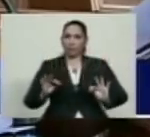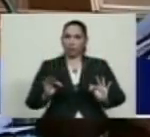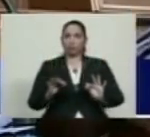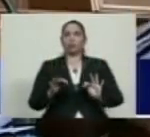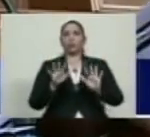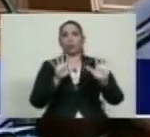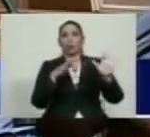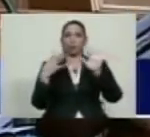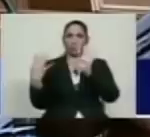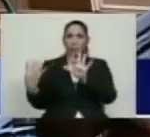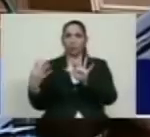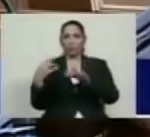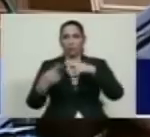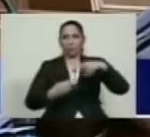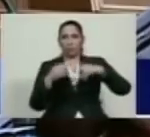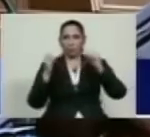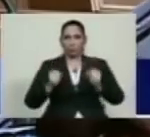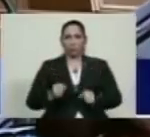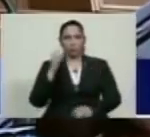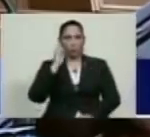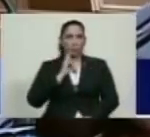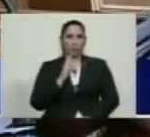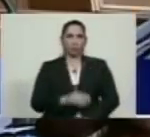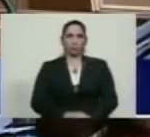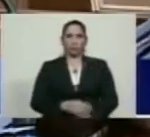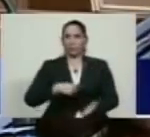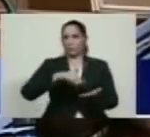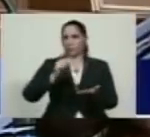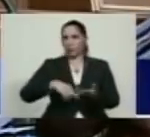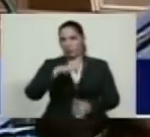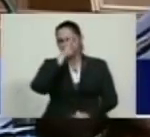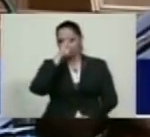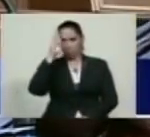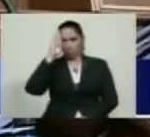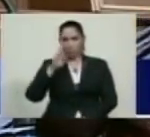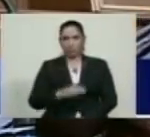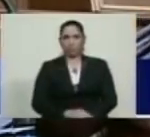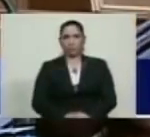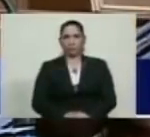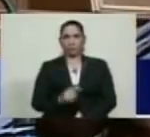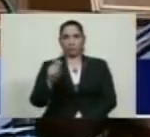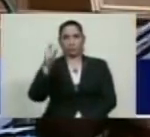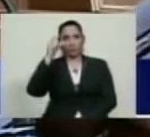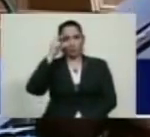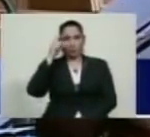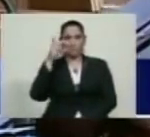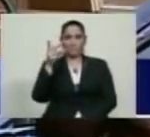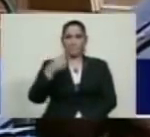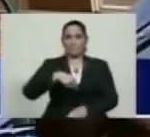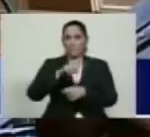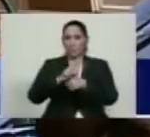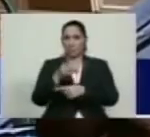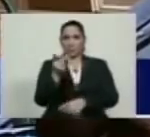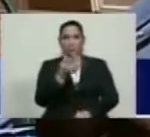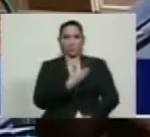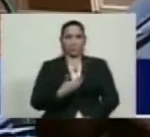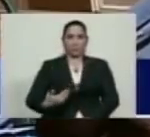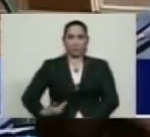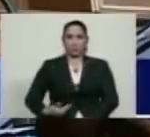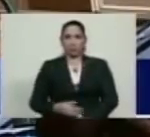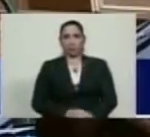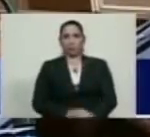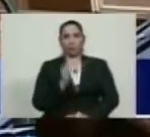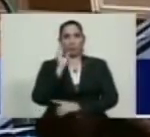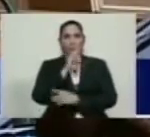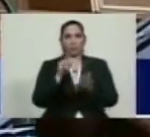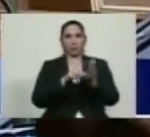Bolivariana. Cúmplase. Diosdado Cabello Rondón, presidente. Tania Valentina Díaz, primera vicepresidenta. Eduardo Elvis Eduardo